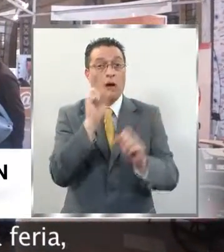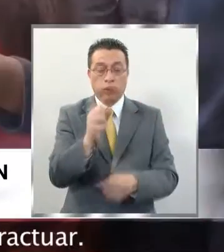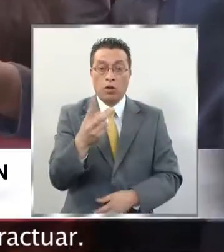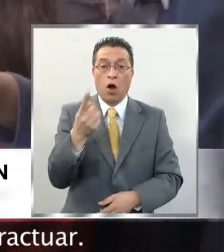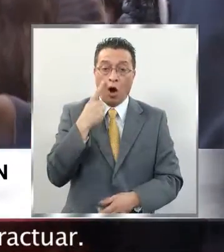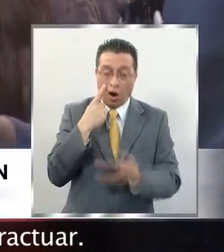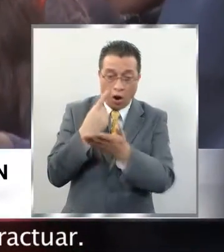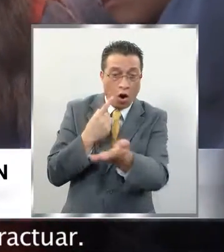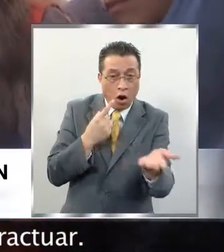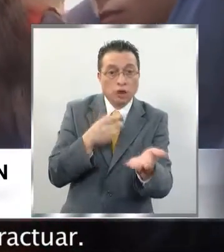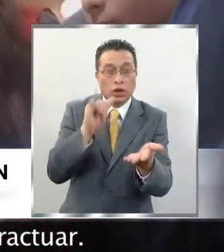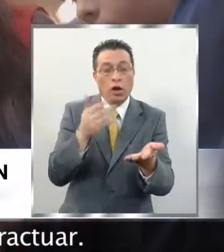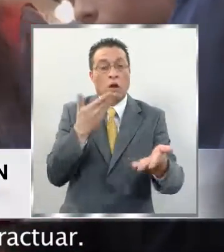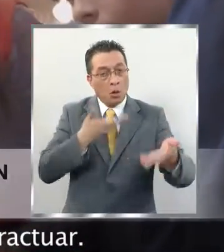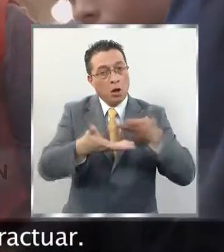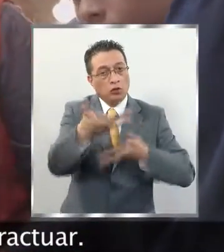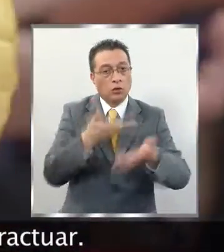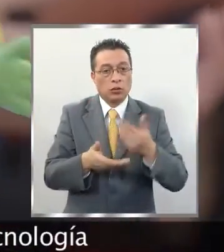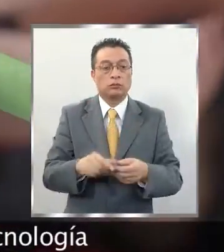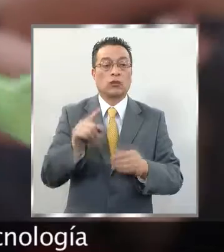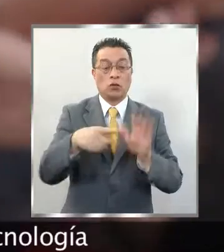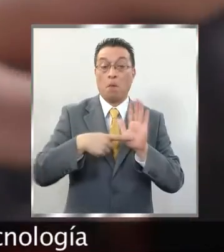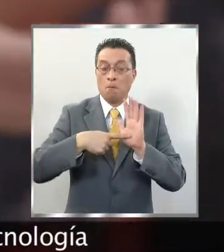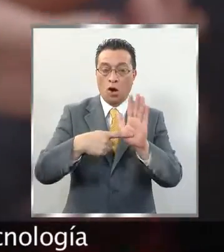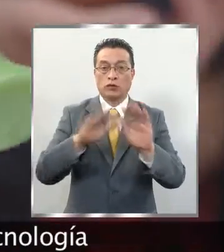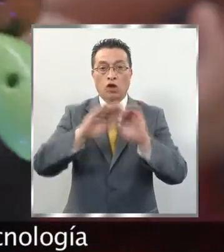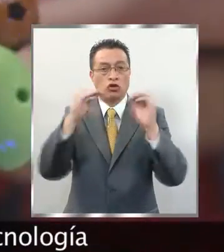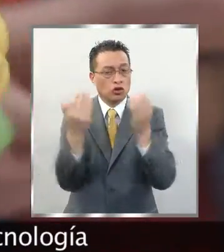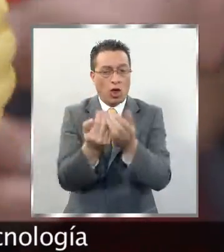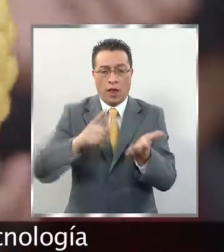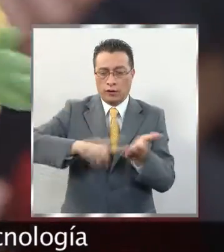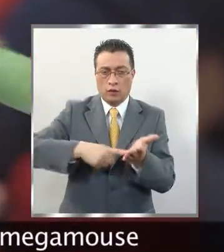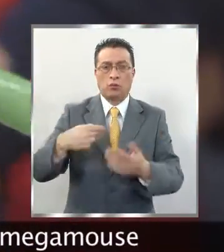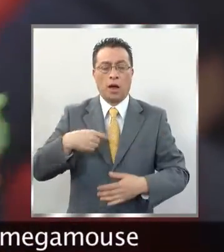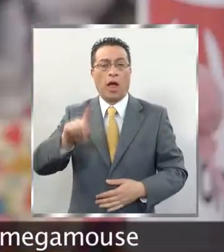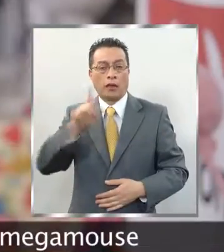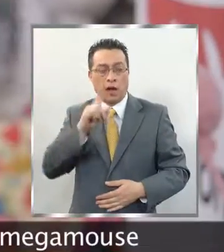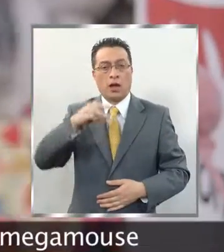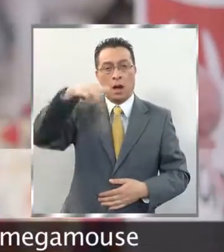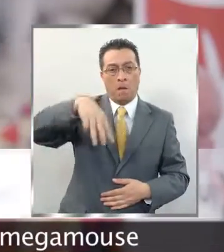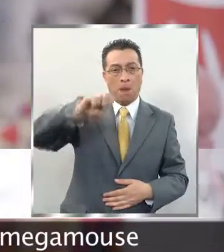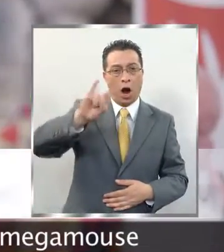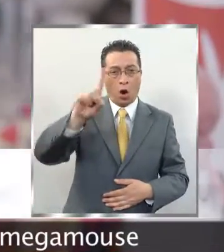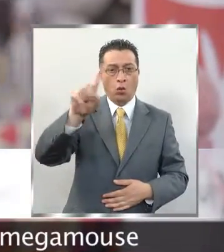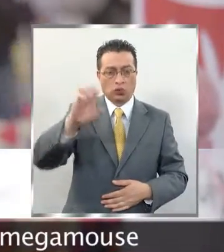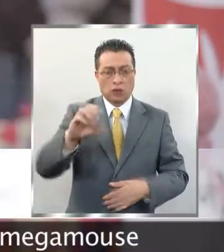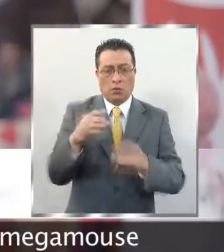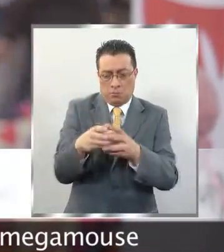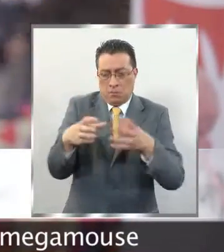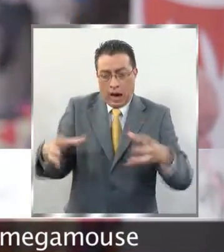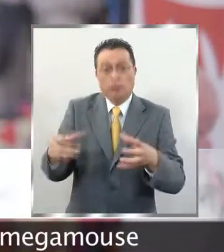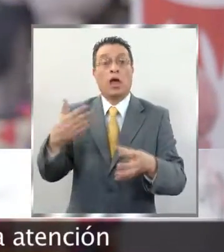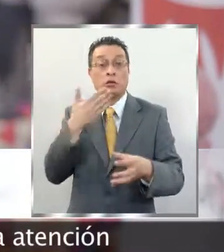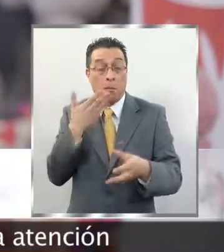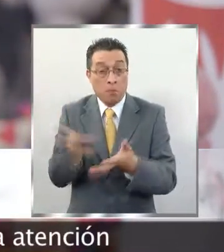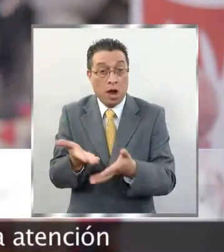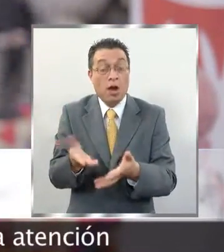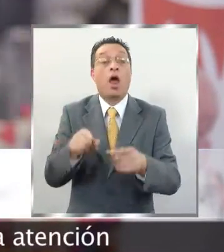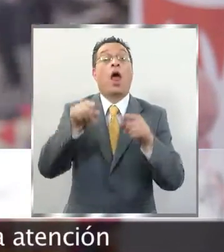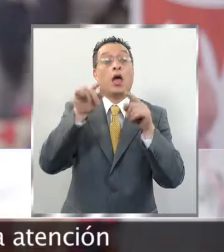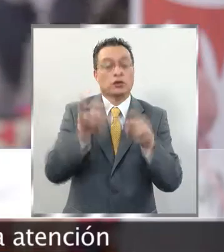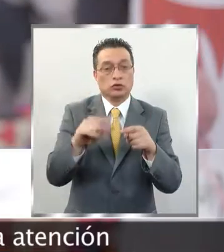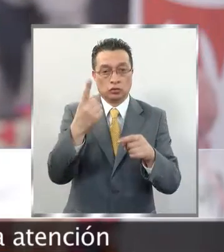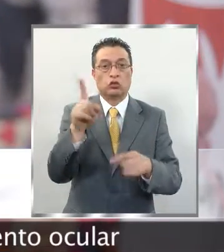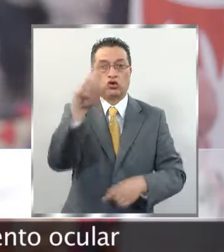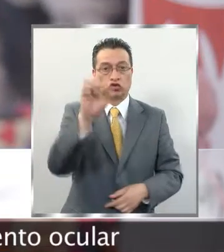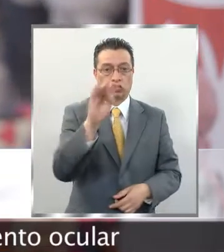feria pudieron conocer e interactuar. Le mostramos toda la tecnología que tenemos, los mouse, los mega mouse y lo que más ha llamado